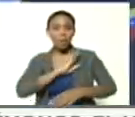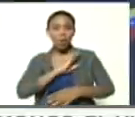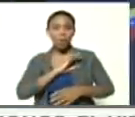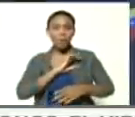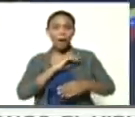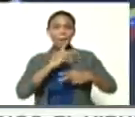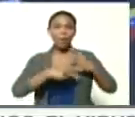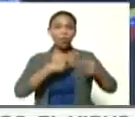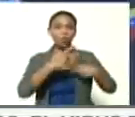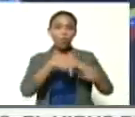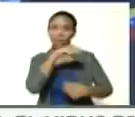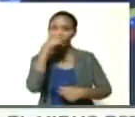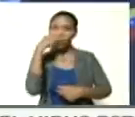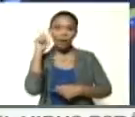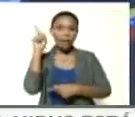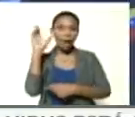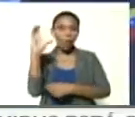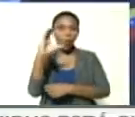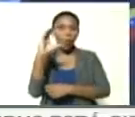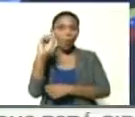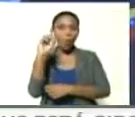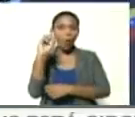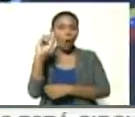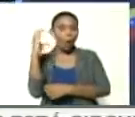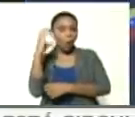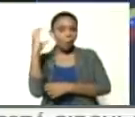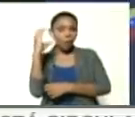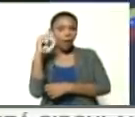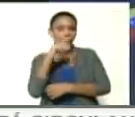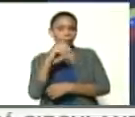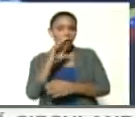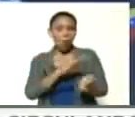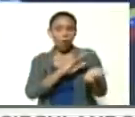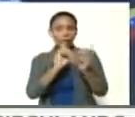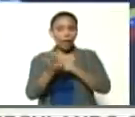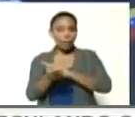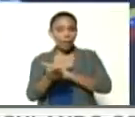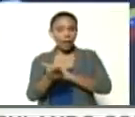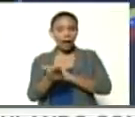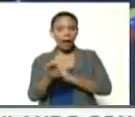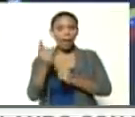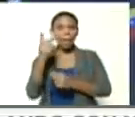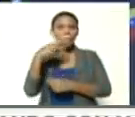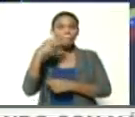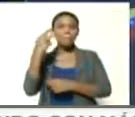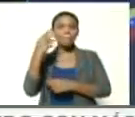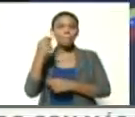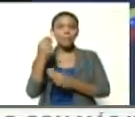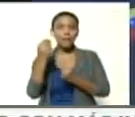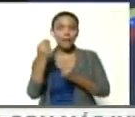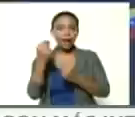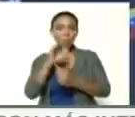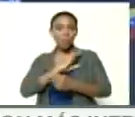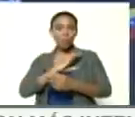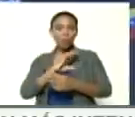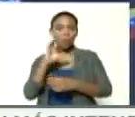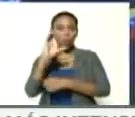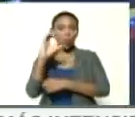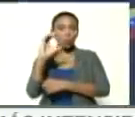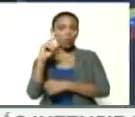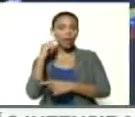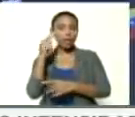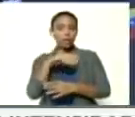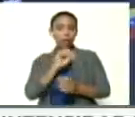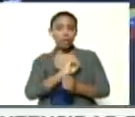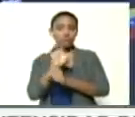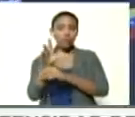de cocaína en Colombia, que además luego lo cambian a pesos, lo depositan en los Estados Unidos, lo